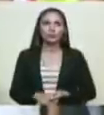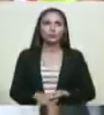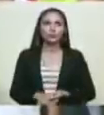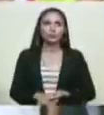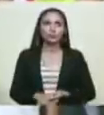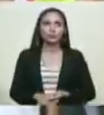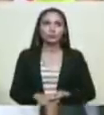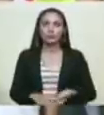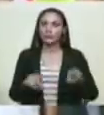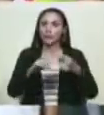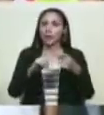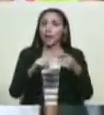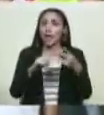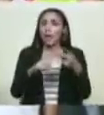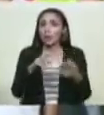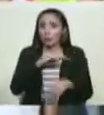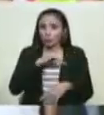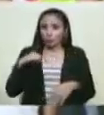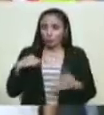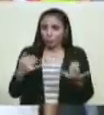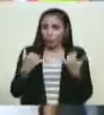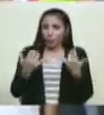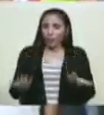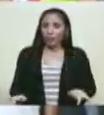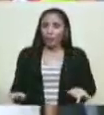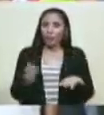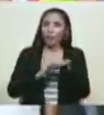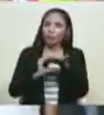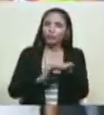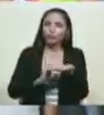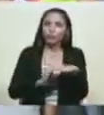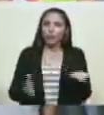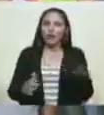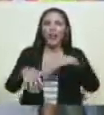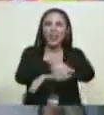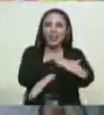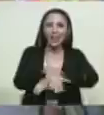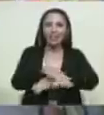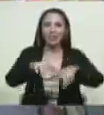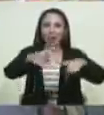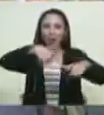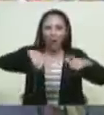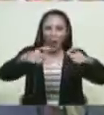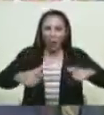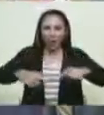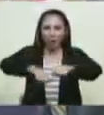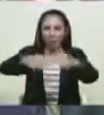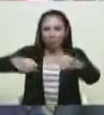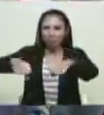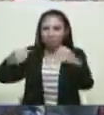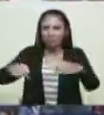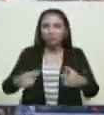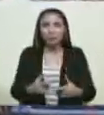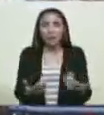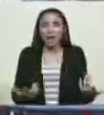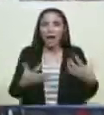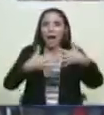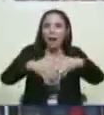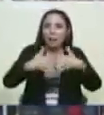Salir nosotros mismos con el asfalto. No confíen en ninguna empresa privada de